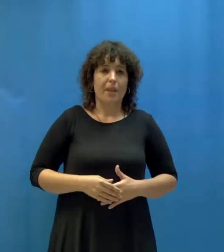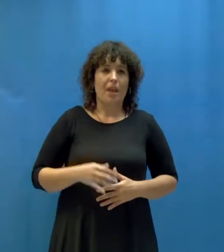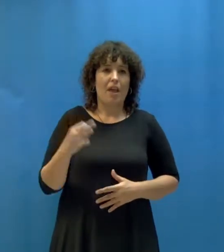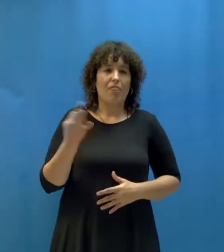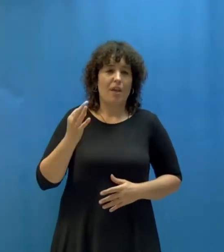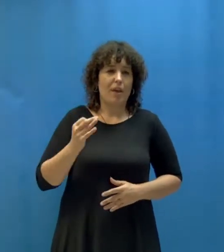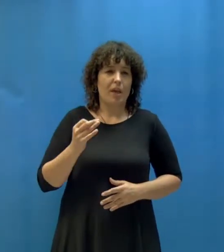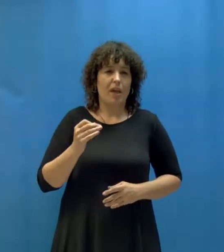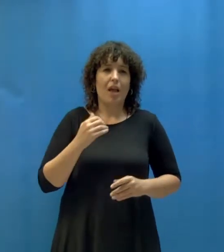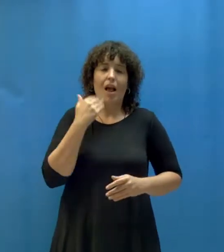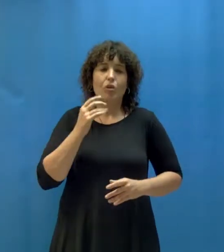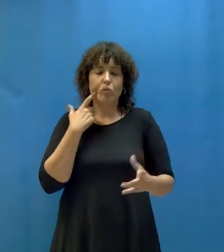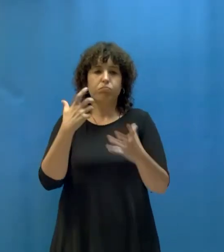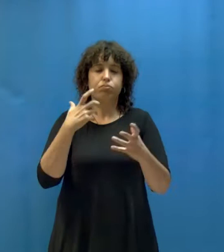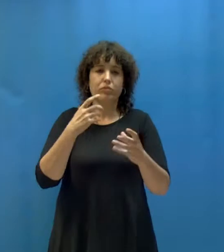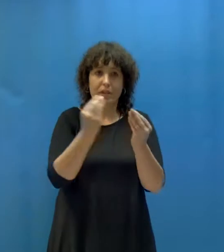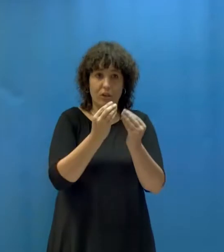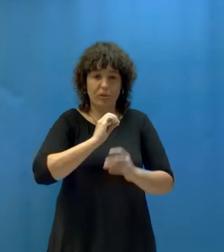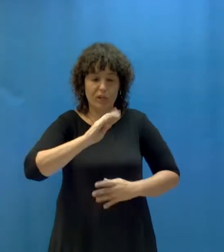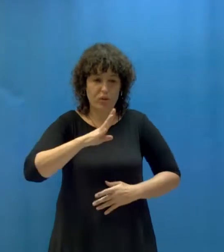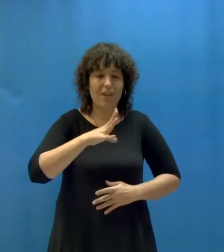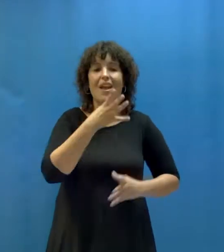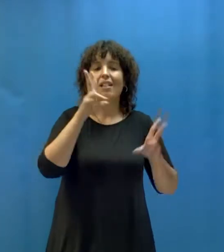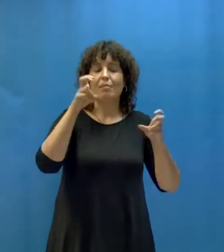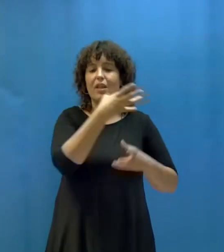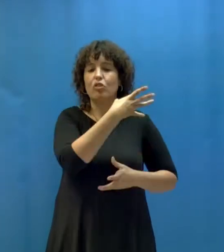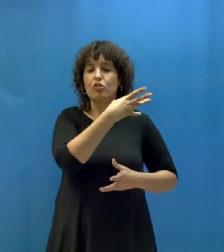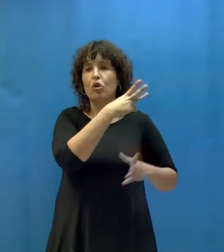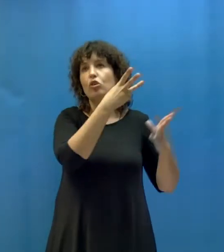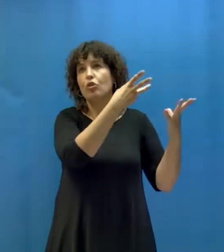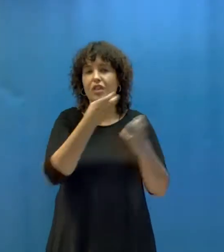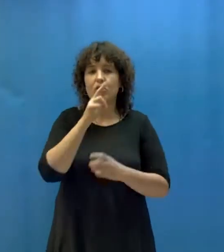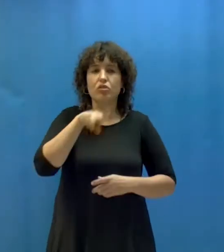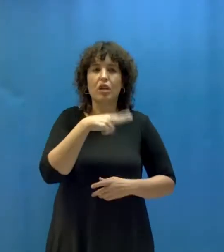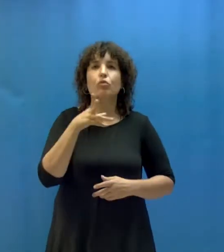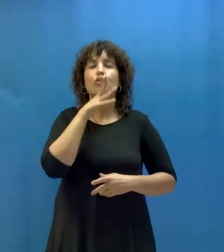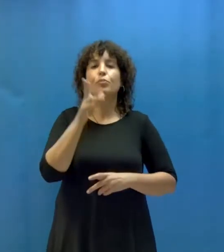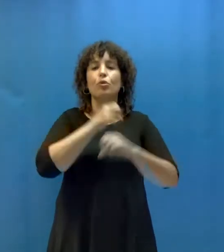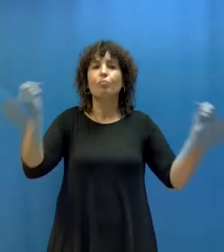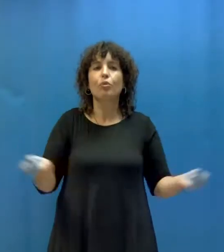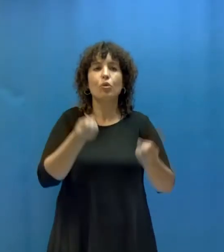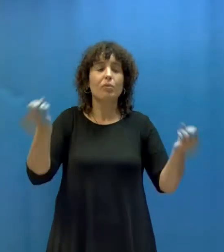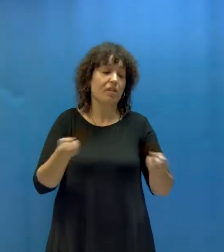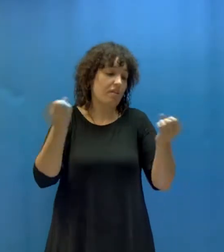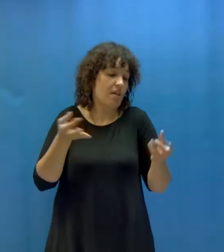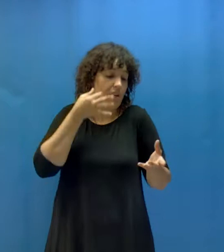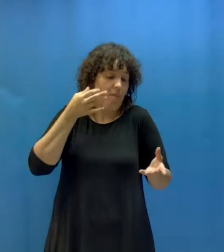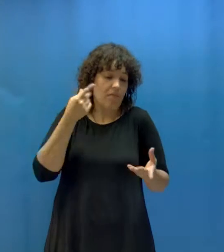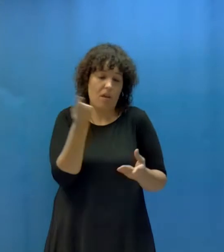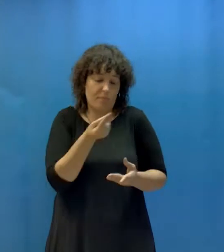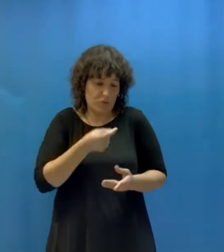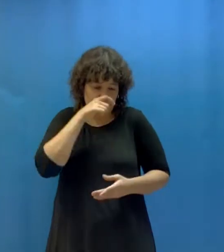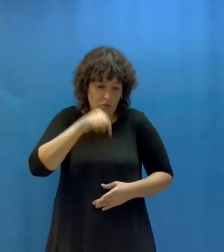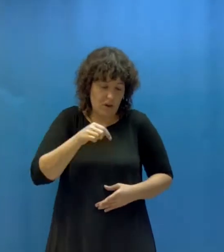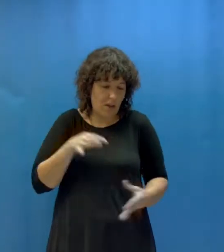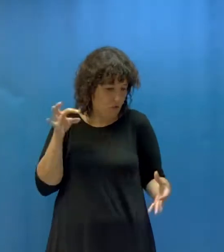en este apartado el número 14, son los 800 € de publicidad institucional que, bueno, sin haberse hecho la incorporación al crédito de presupuestos este año, con lo que se